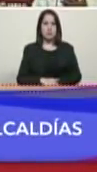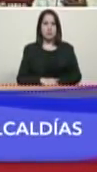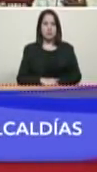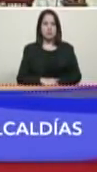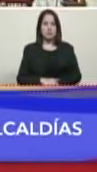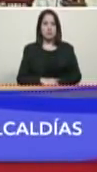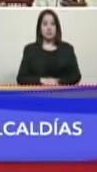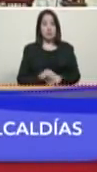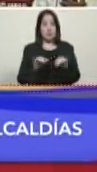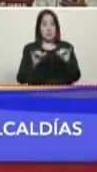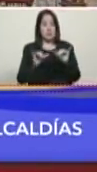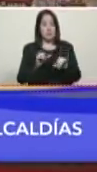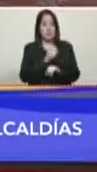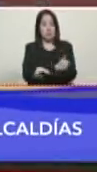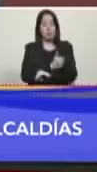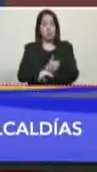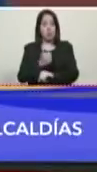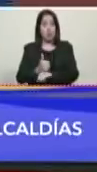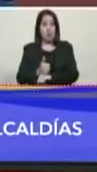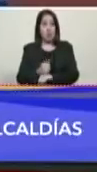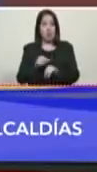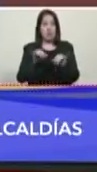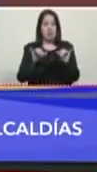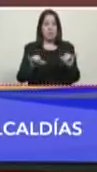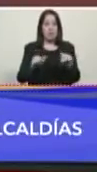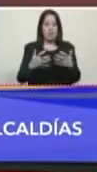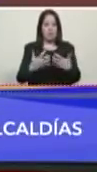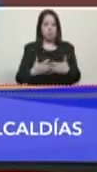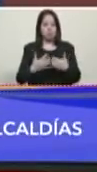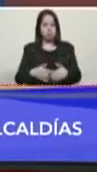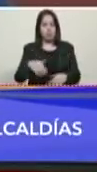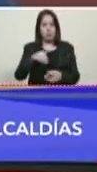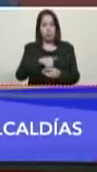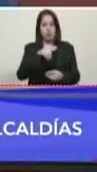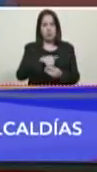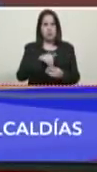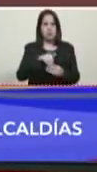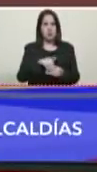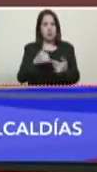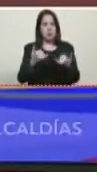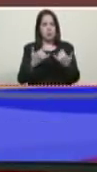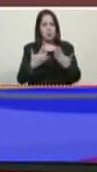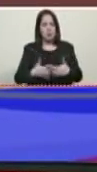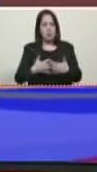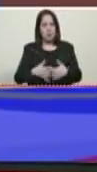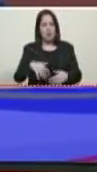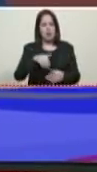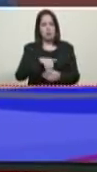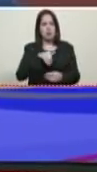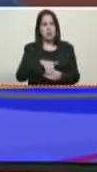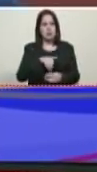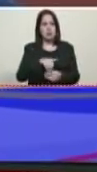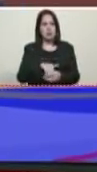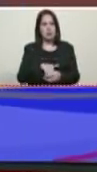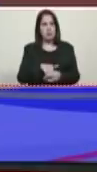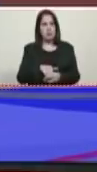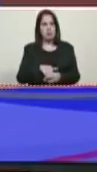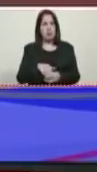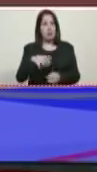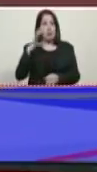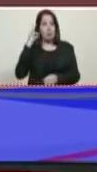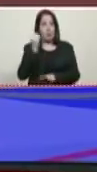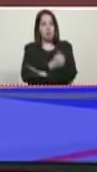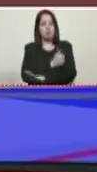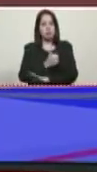las mismas autoridades las mismo centro de votación las mismas máquinas de votación la misma rectora tibisay lucena